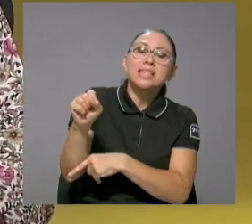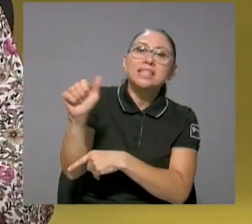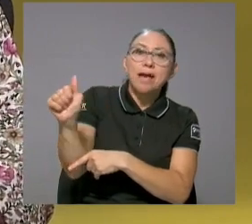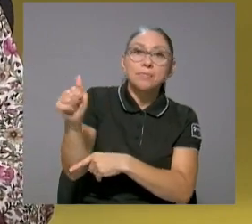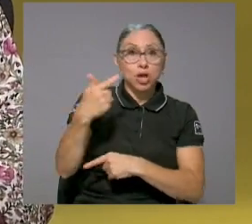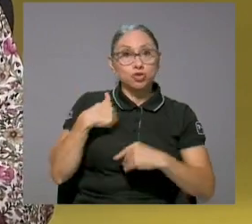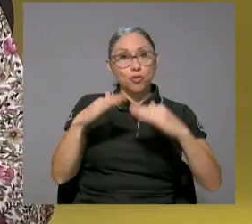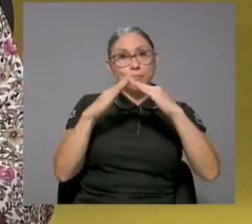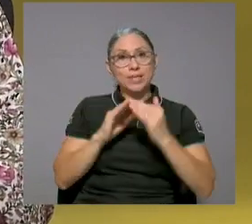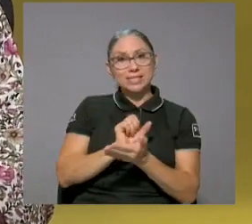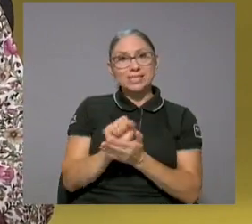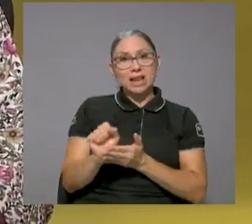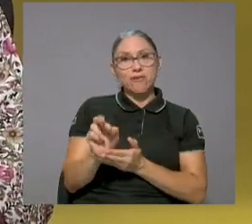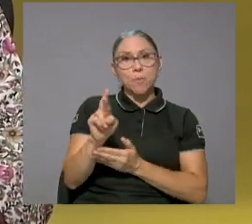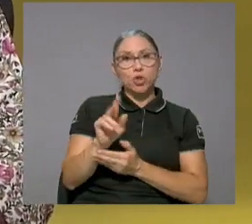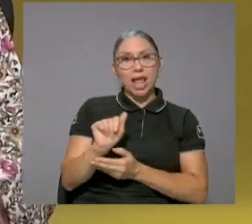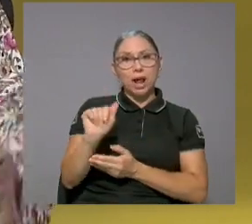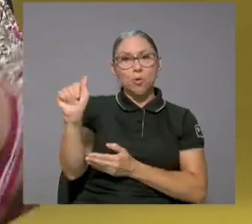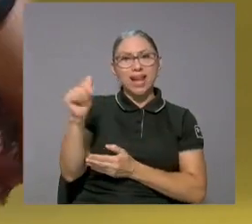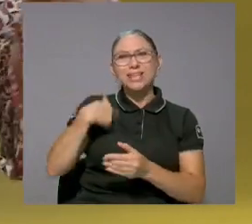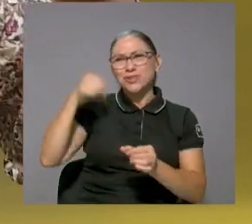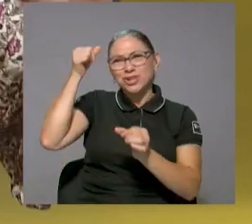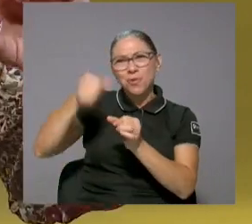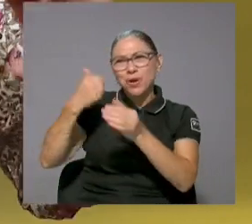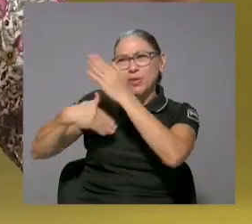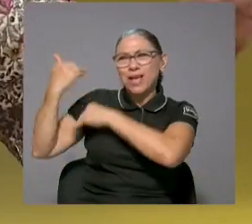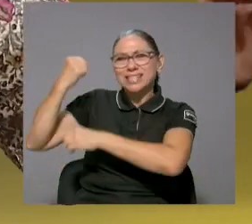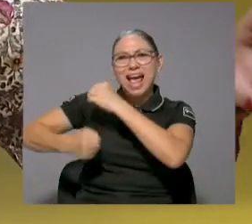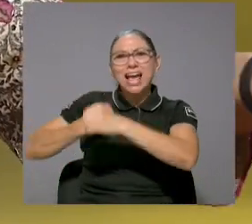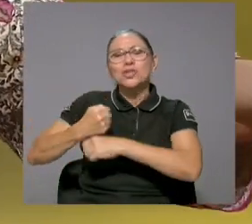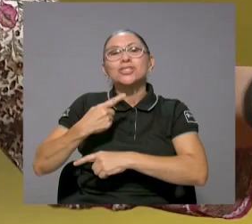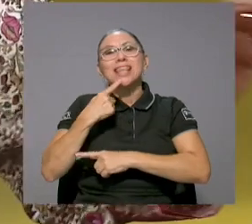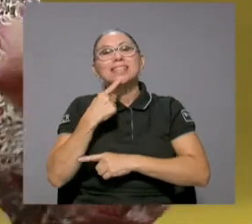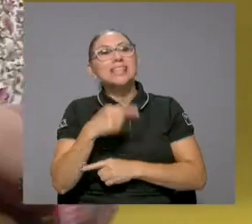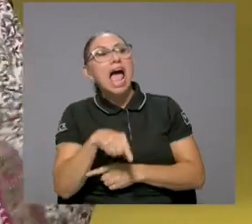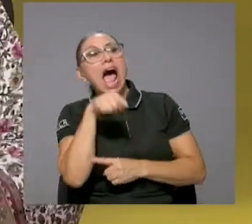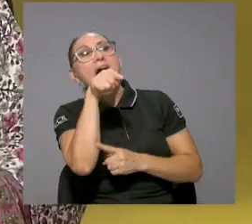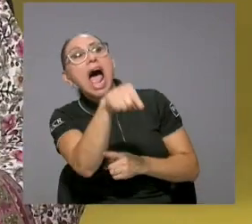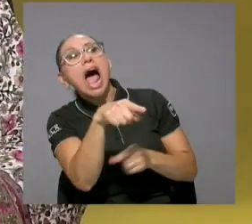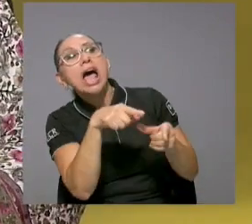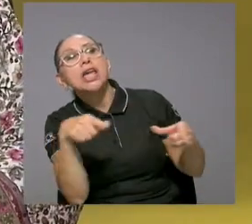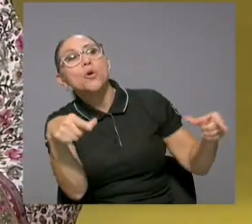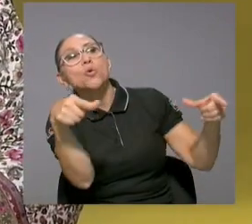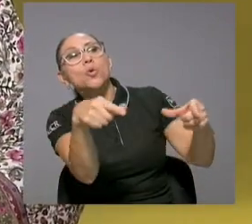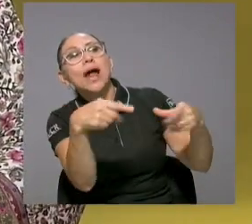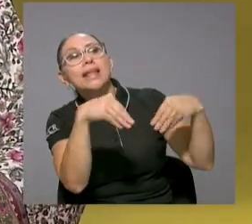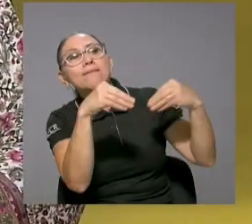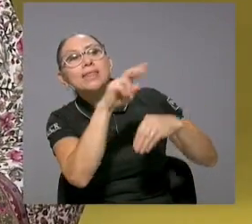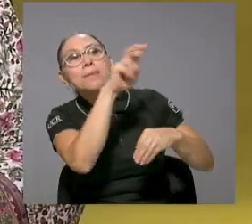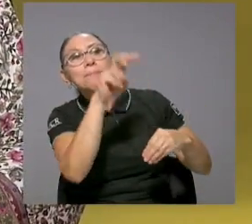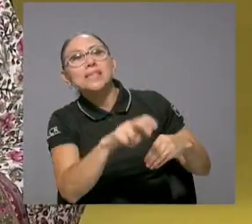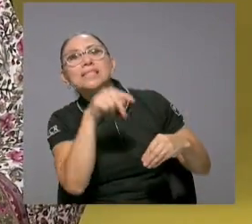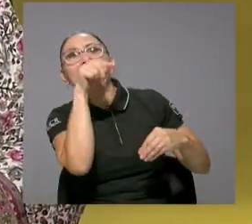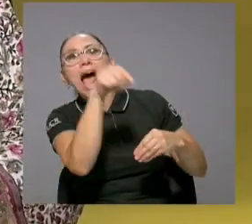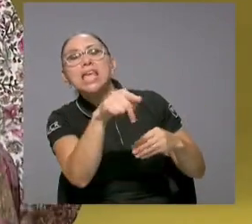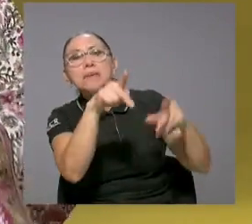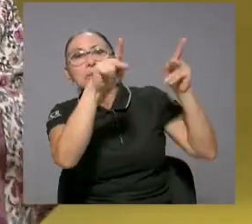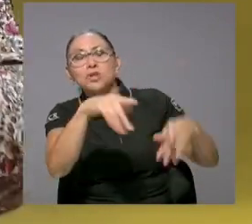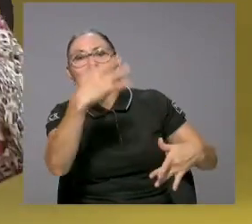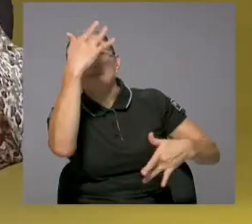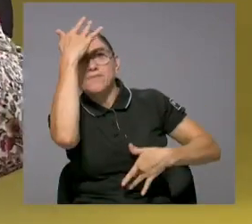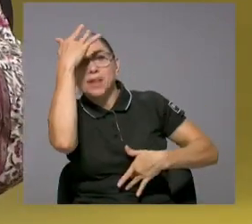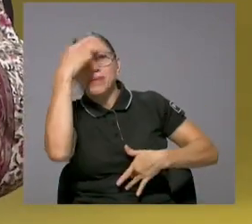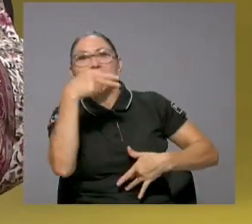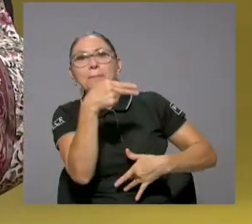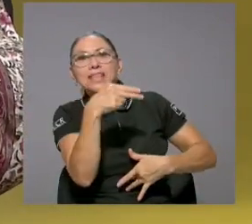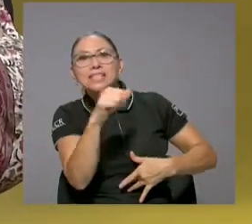de Alajuela, recuerdo que hace unos años se decía tantos casos en tal pizzería, en tal lugar de San Ramón de Alajuela. Entonces, ¿a qué es lo que voy? Que